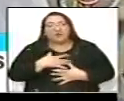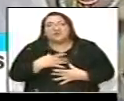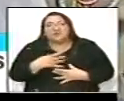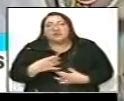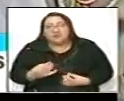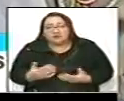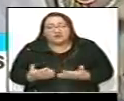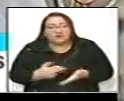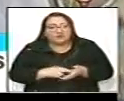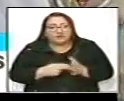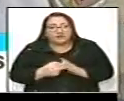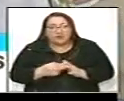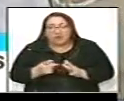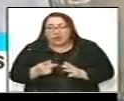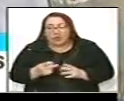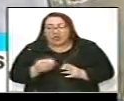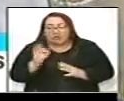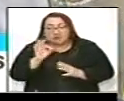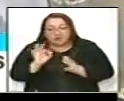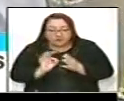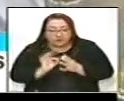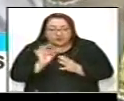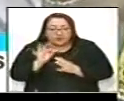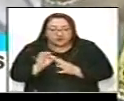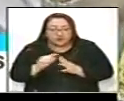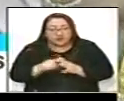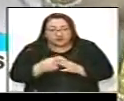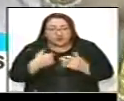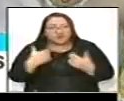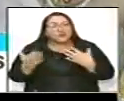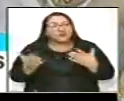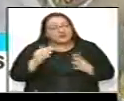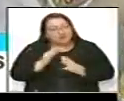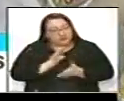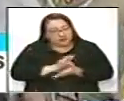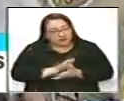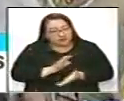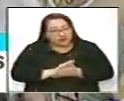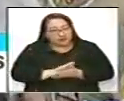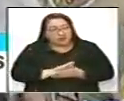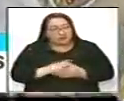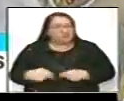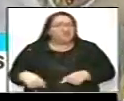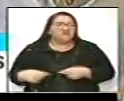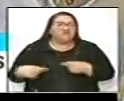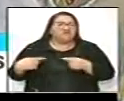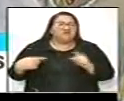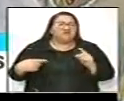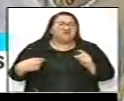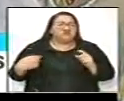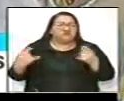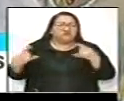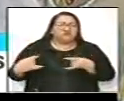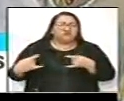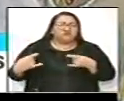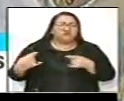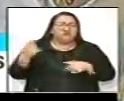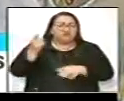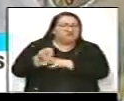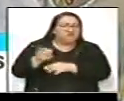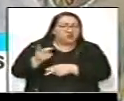Empatía significa una cuota inicial favorable a que el otro no es un contrincante, un enemigo ni una